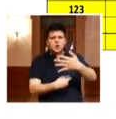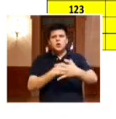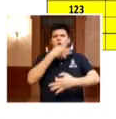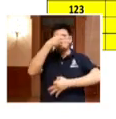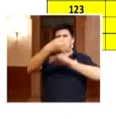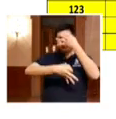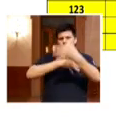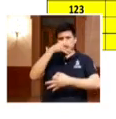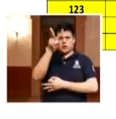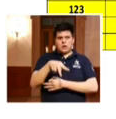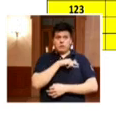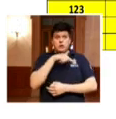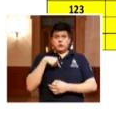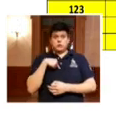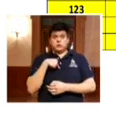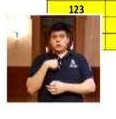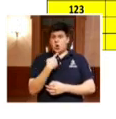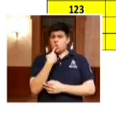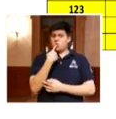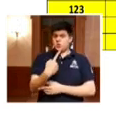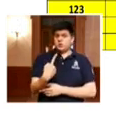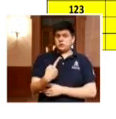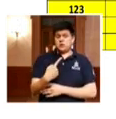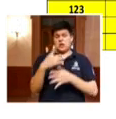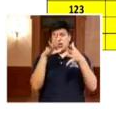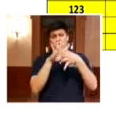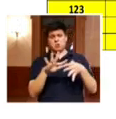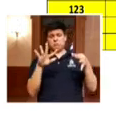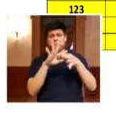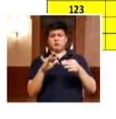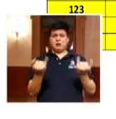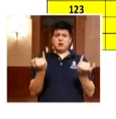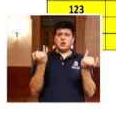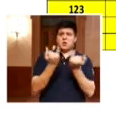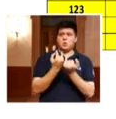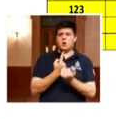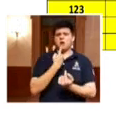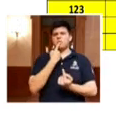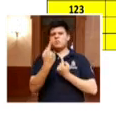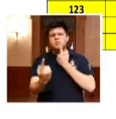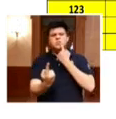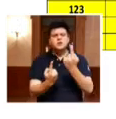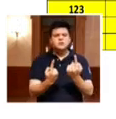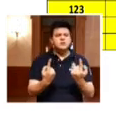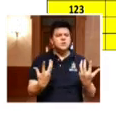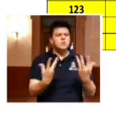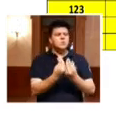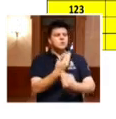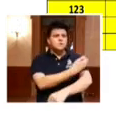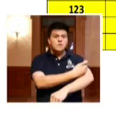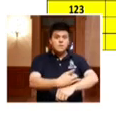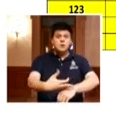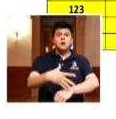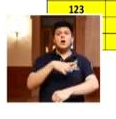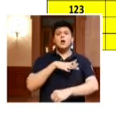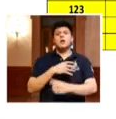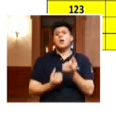son agradables comentarlas, y mucho menos darlas a la familia, también tenemos